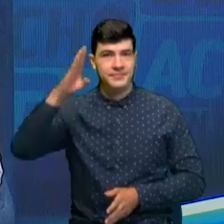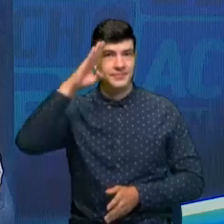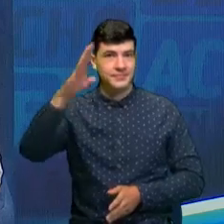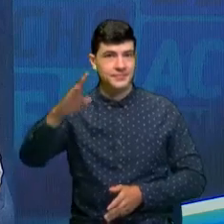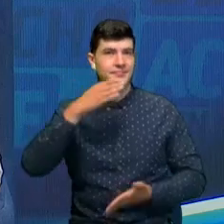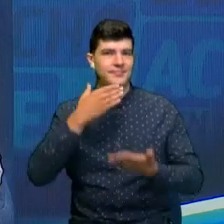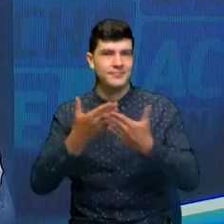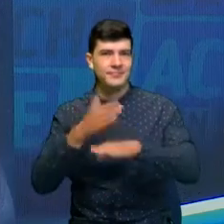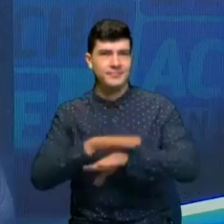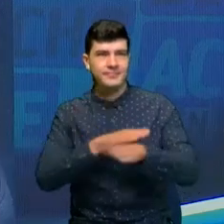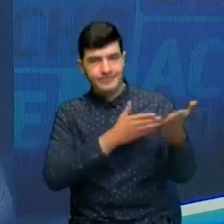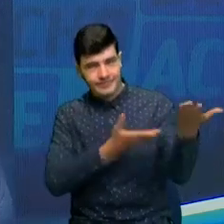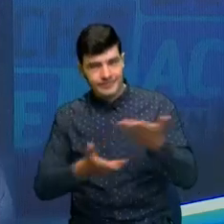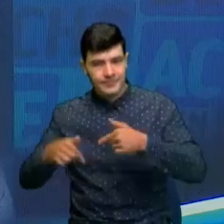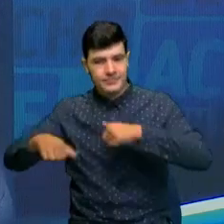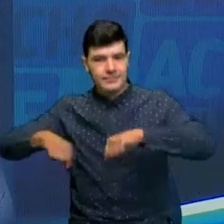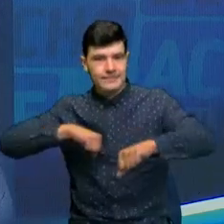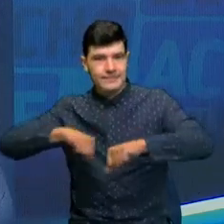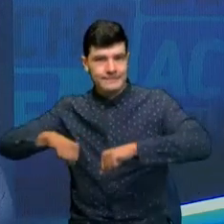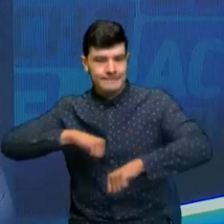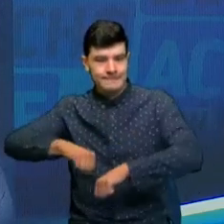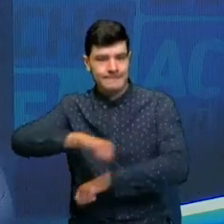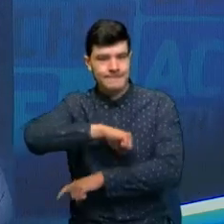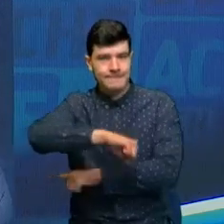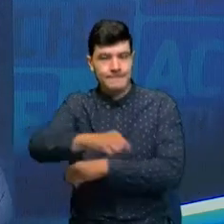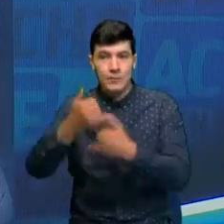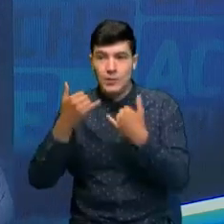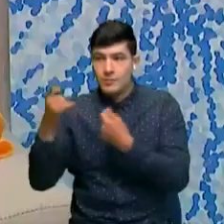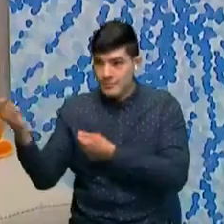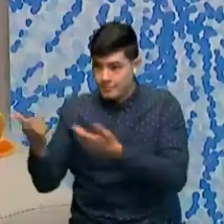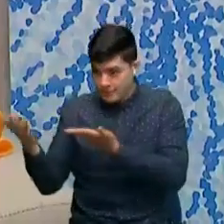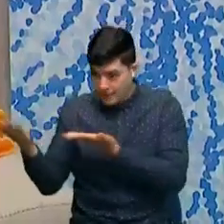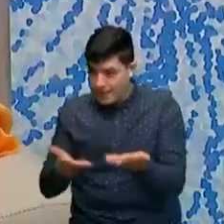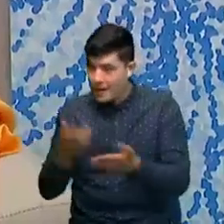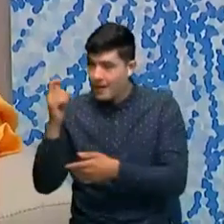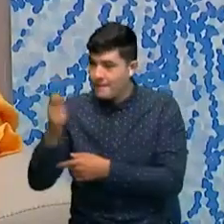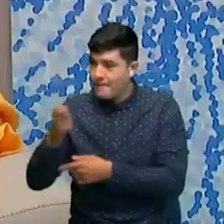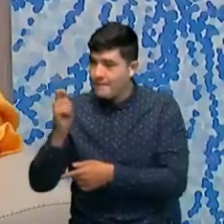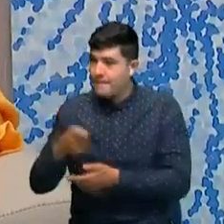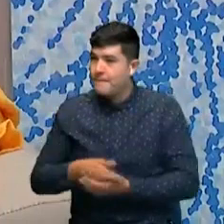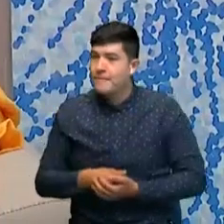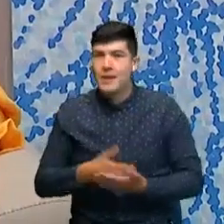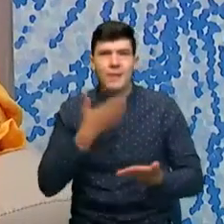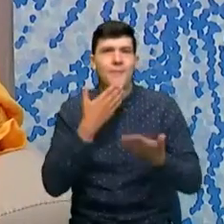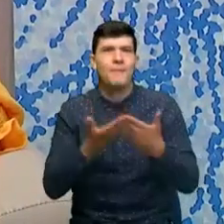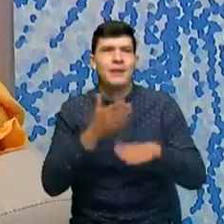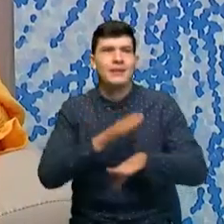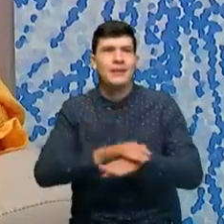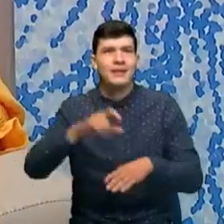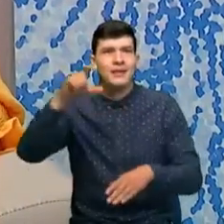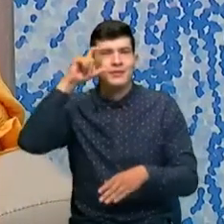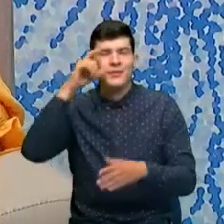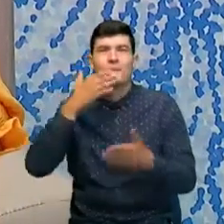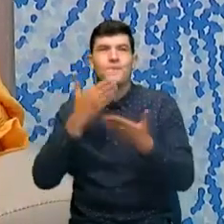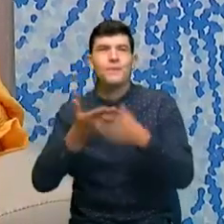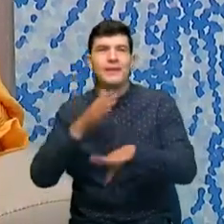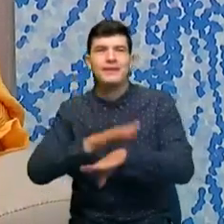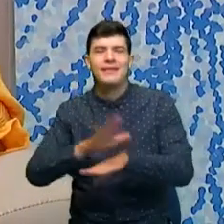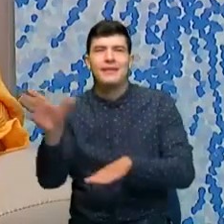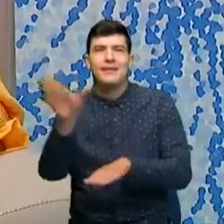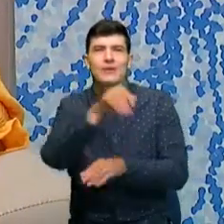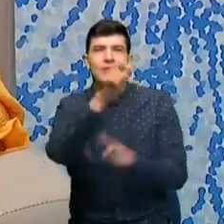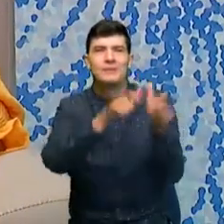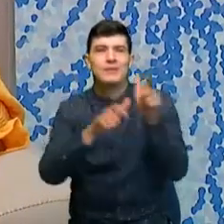podamos resolver. Abogada Marlene Murcia, muy buenas tardes. Muy buenas tardes, John. Buenas tardes para todos nuestros